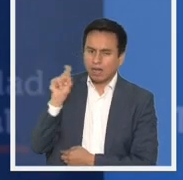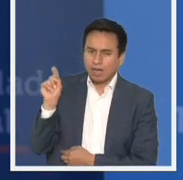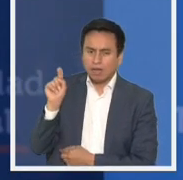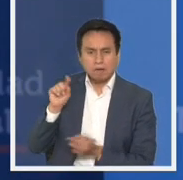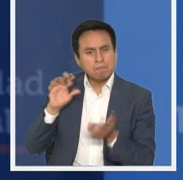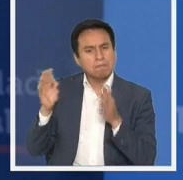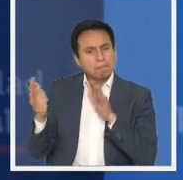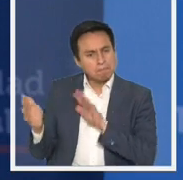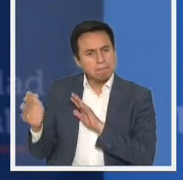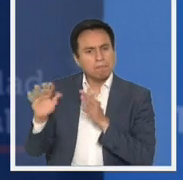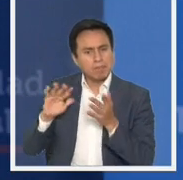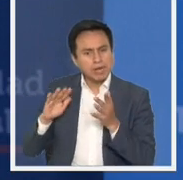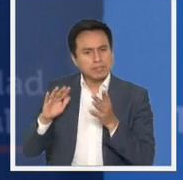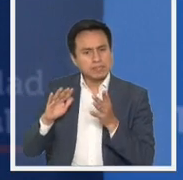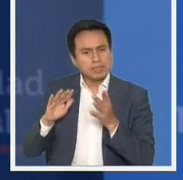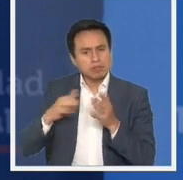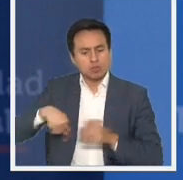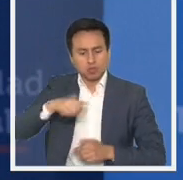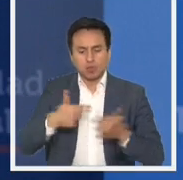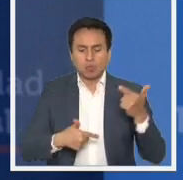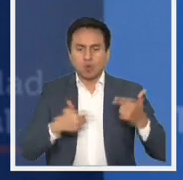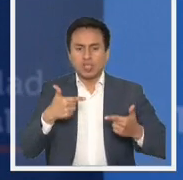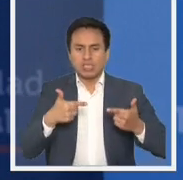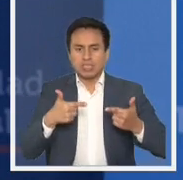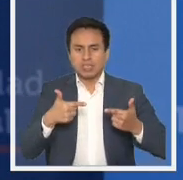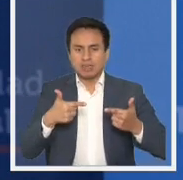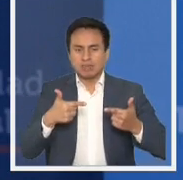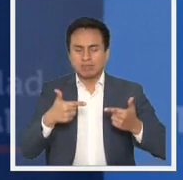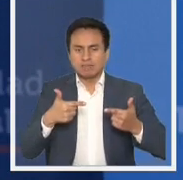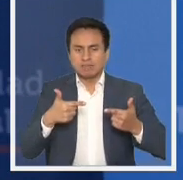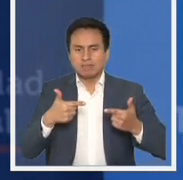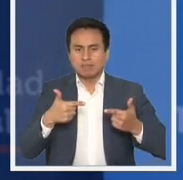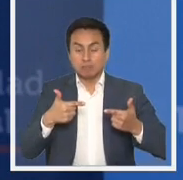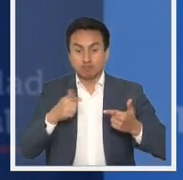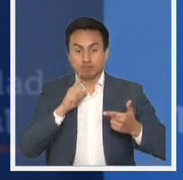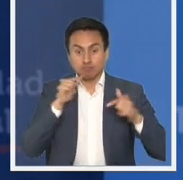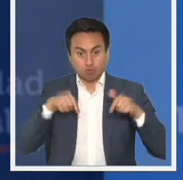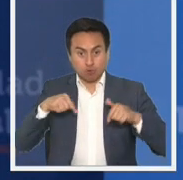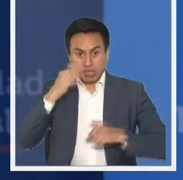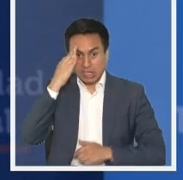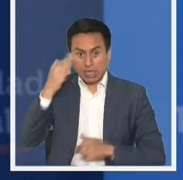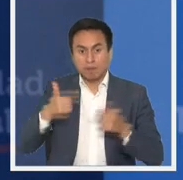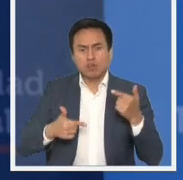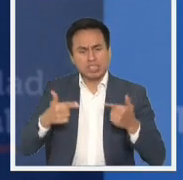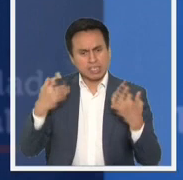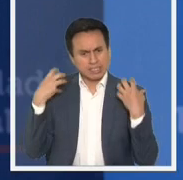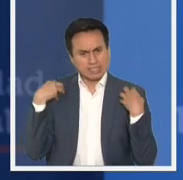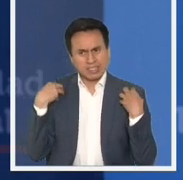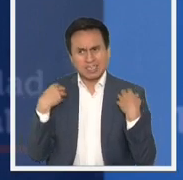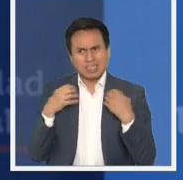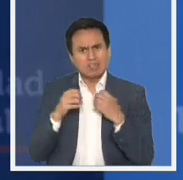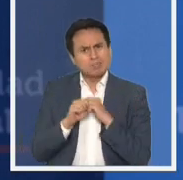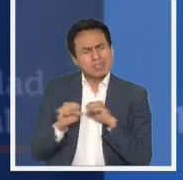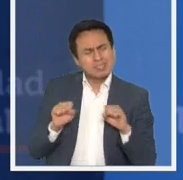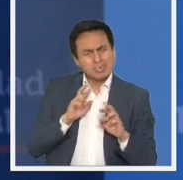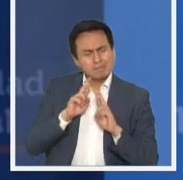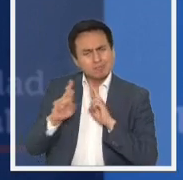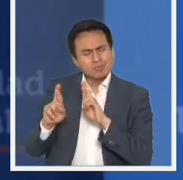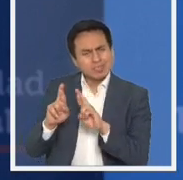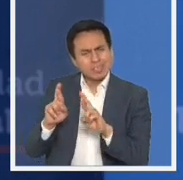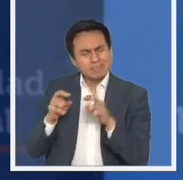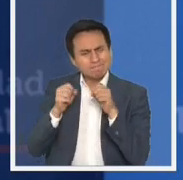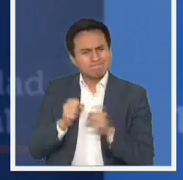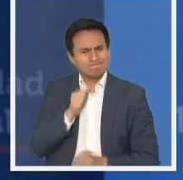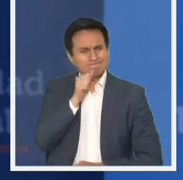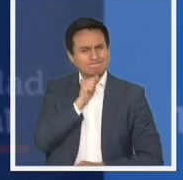pareciera que quienes estamos en política hoy día no somos capaces de responder